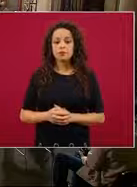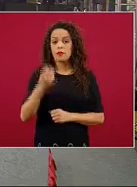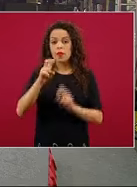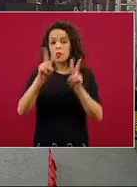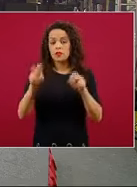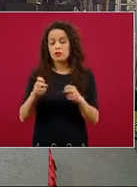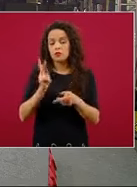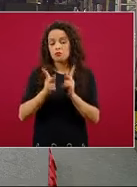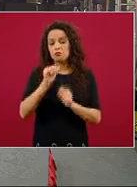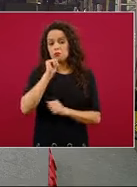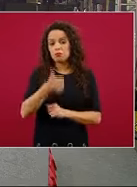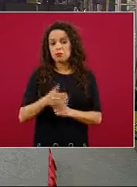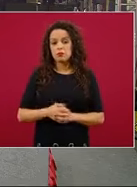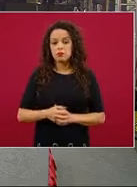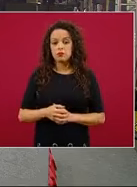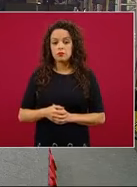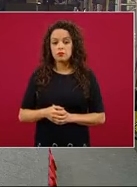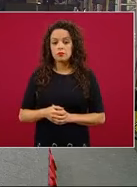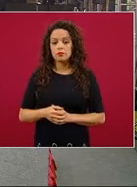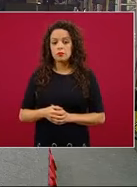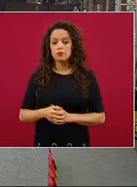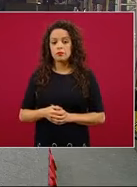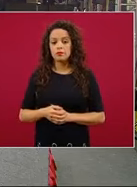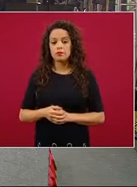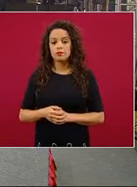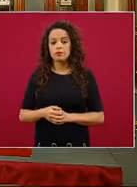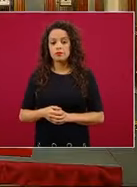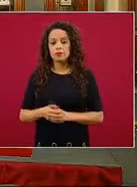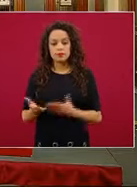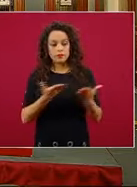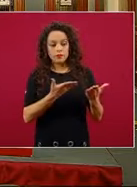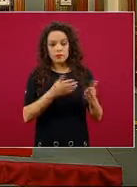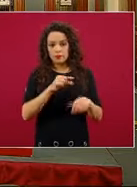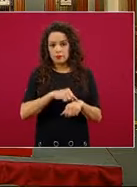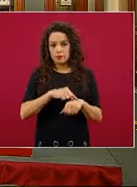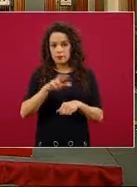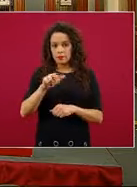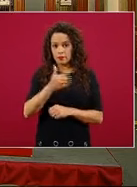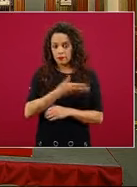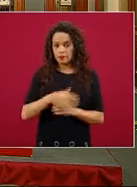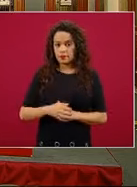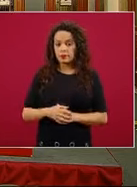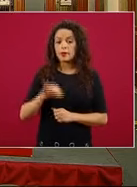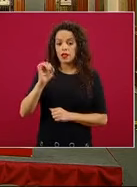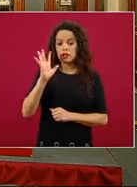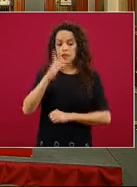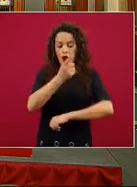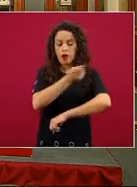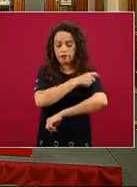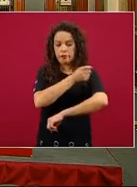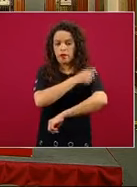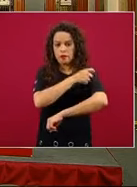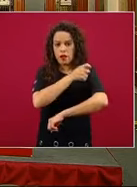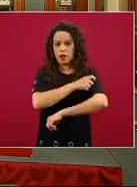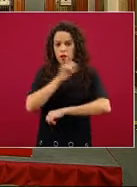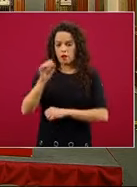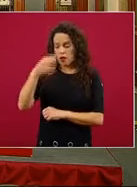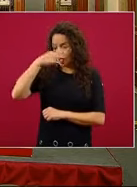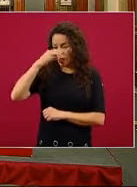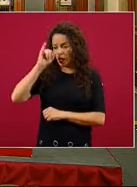sobre migrantes, nada más, perdón. Doctora. Sí, se les está aplicando la vacuna de influenza, así como completar el esquema